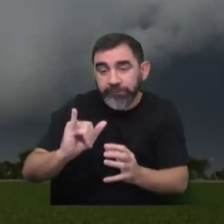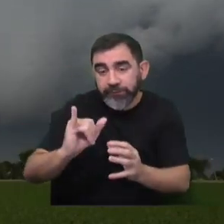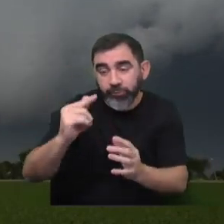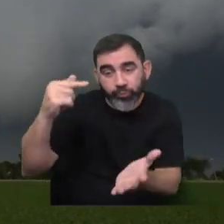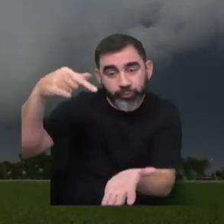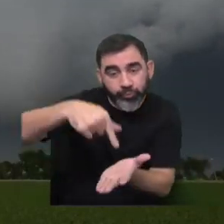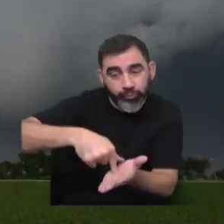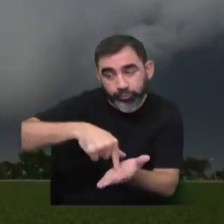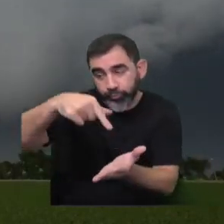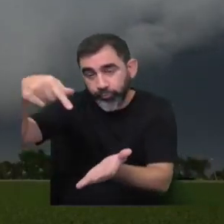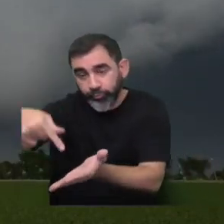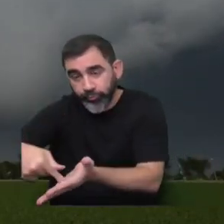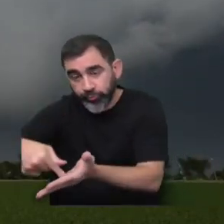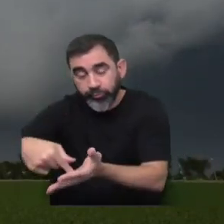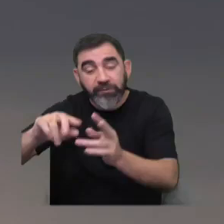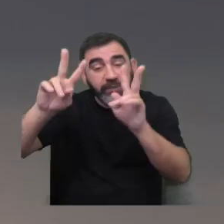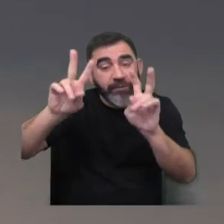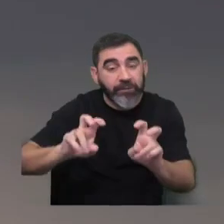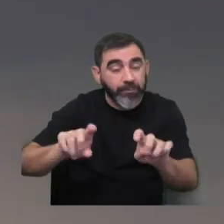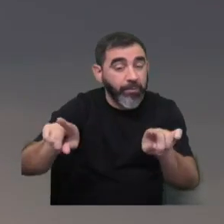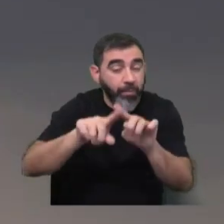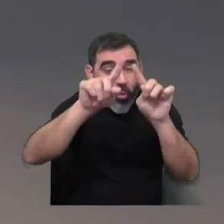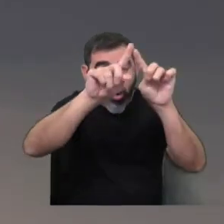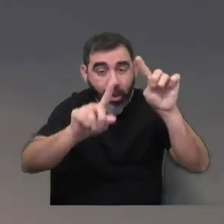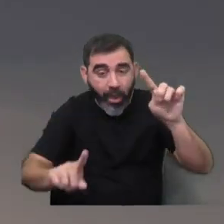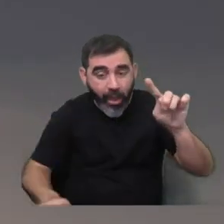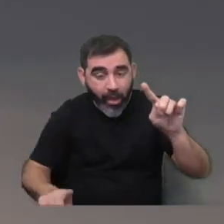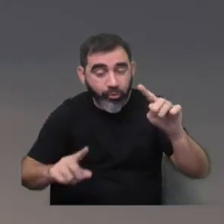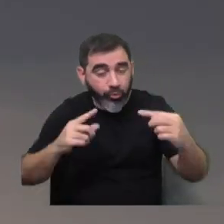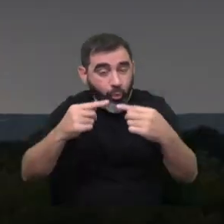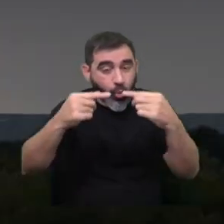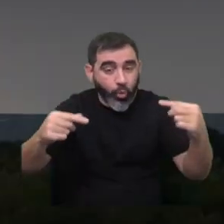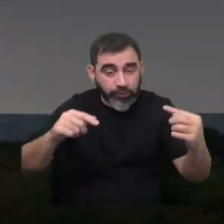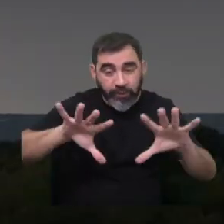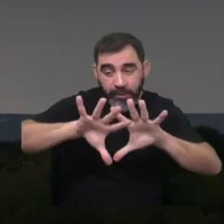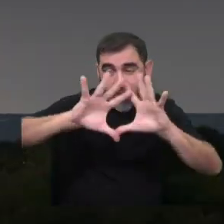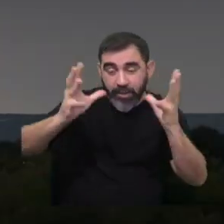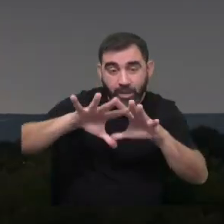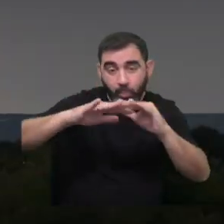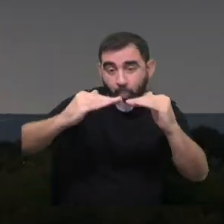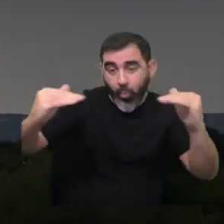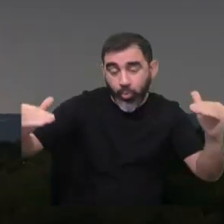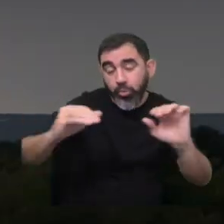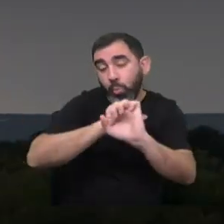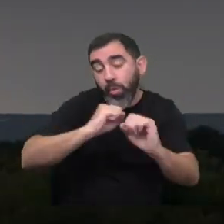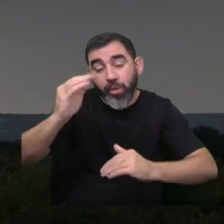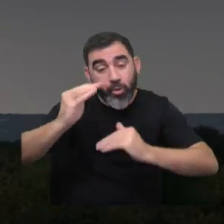punto o en otro son los fenómenos que el propio rayo genera en los objetos que están en la superficie. Pueden ser